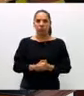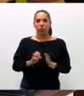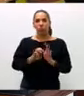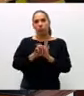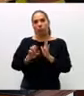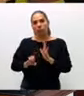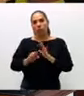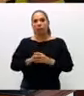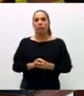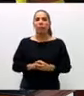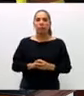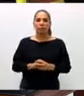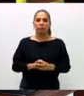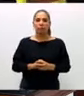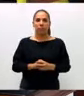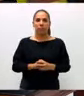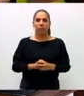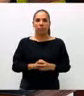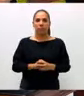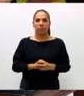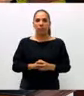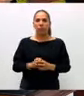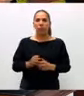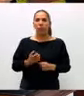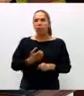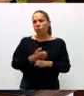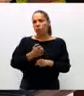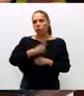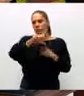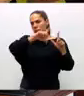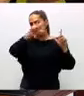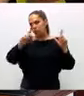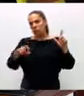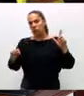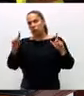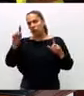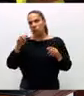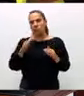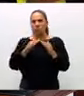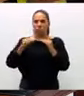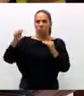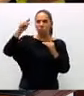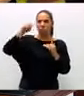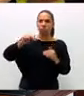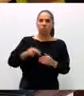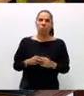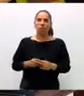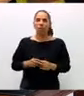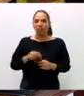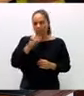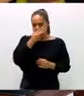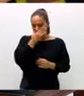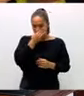escuela de la parte sur de Chihuahua, en Jiménez o Delicias, no me acuerdo